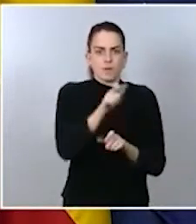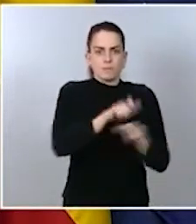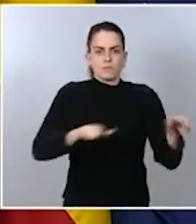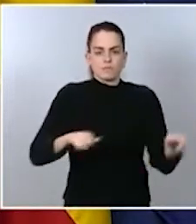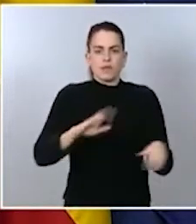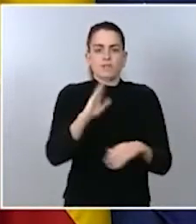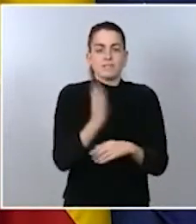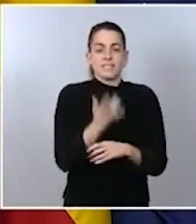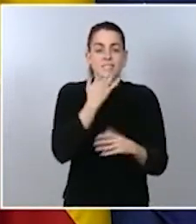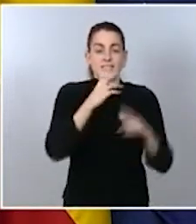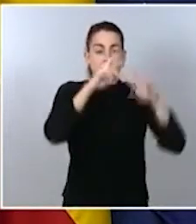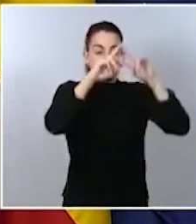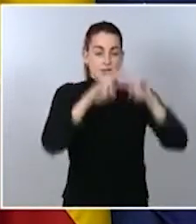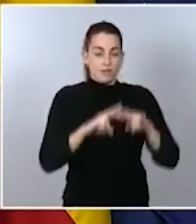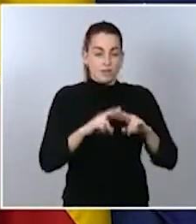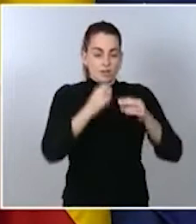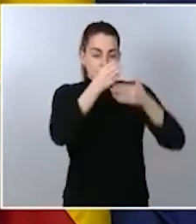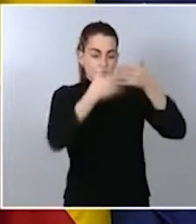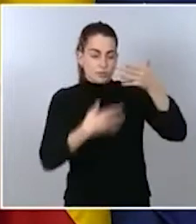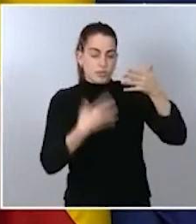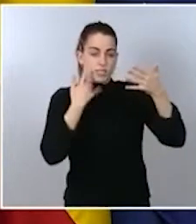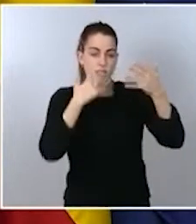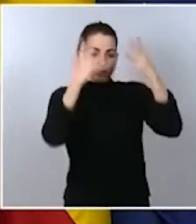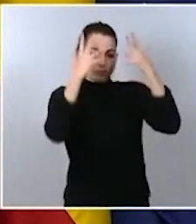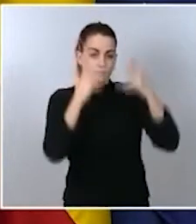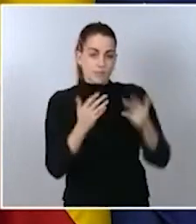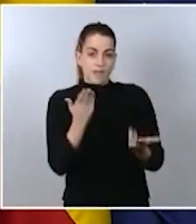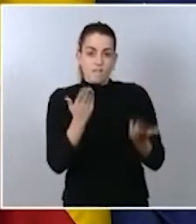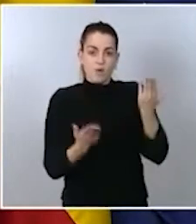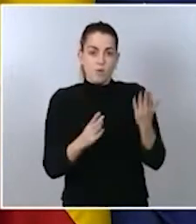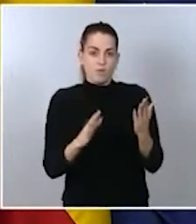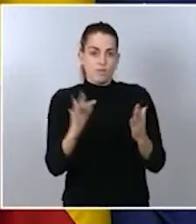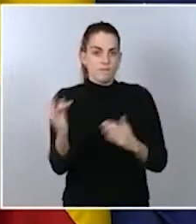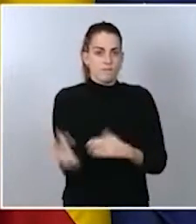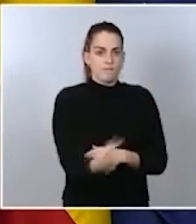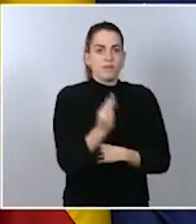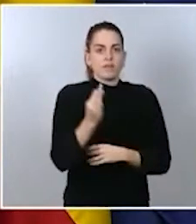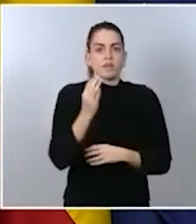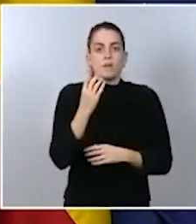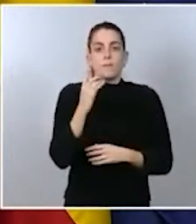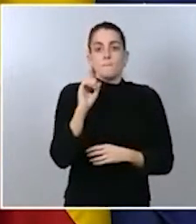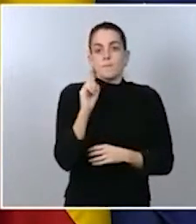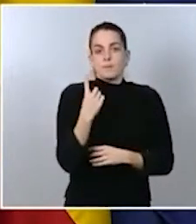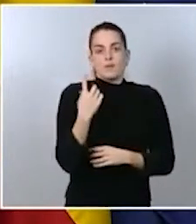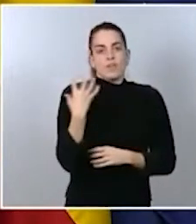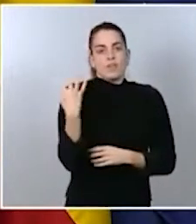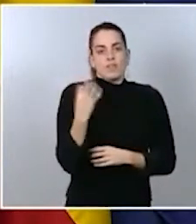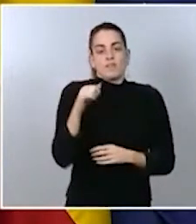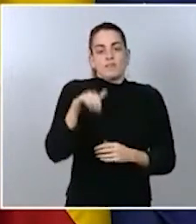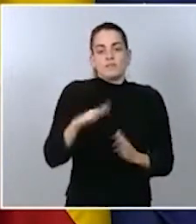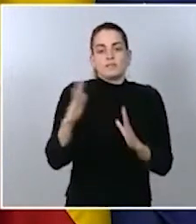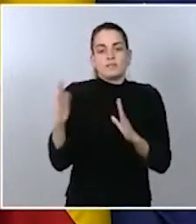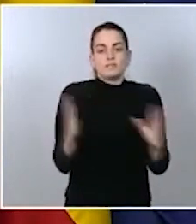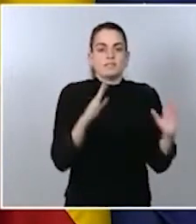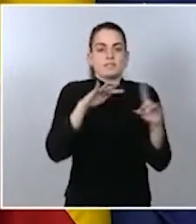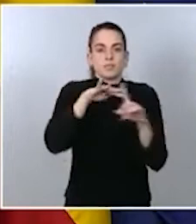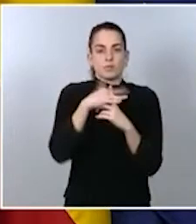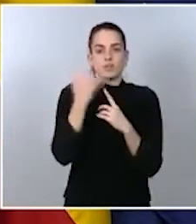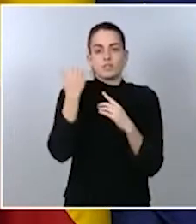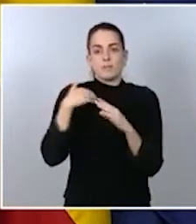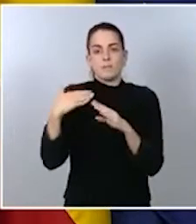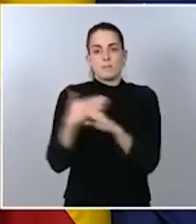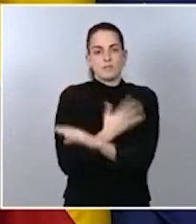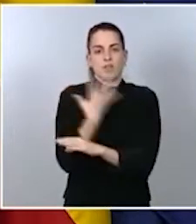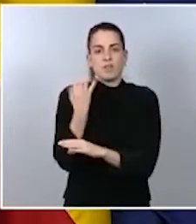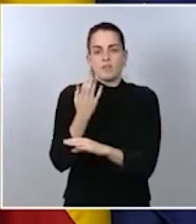evaluación definitiva del conjunto habrá que esperar a que concluyan los adversos episodios meteorológicos que estamos